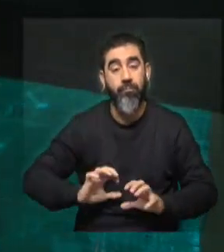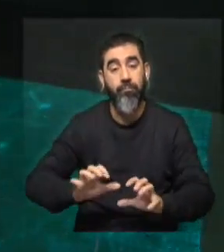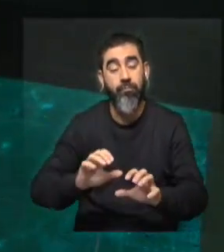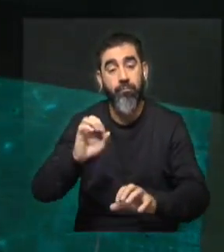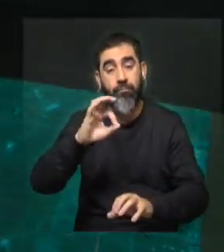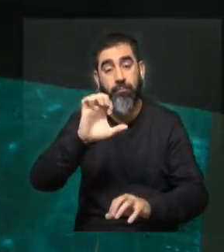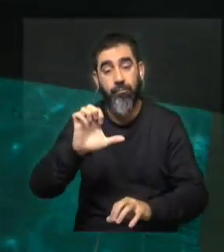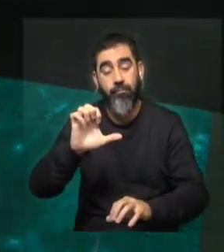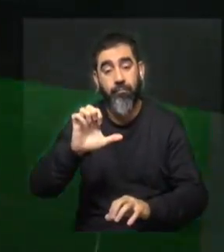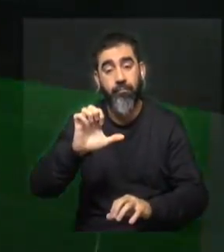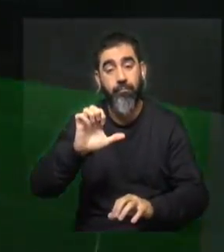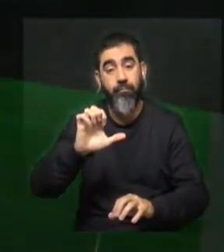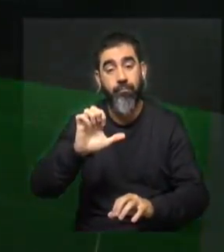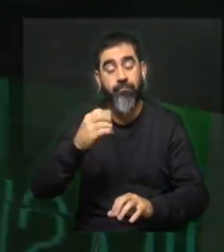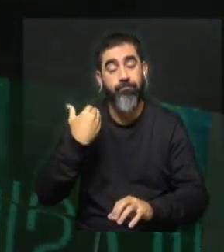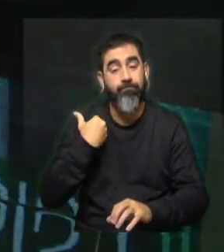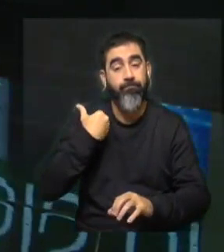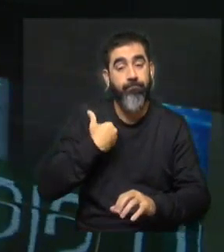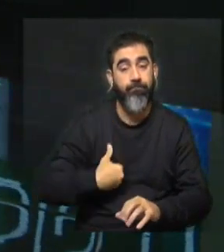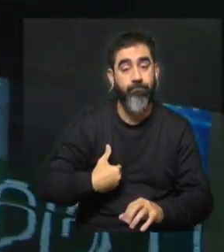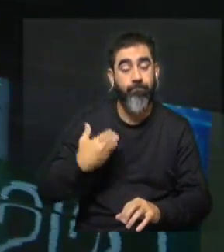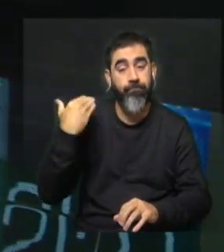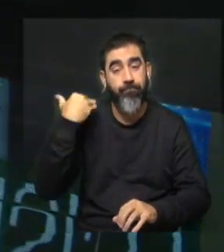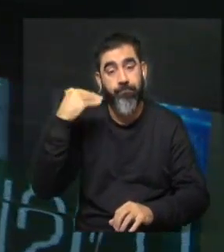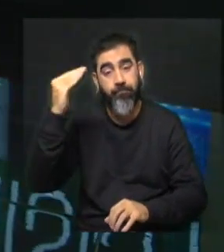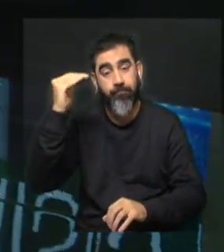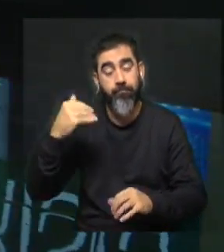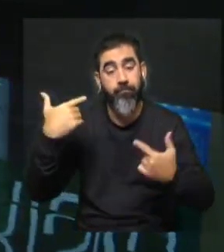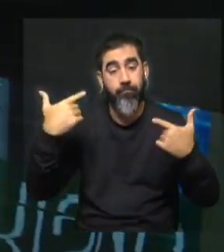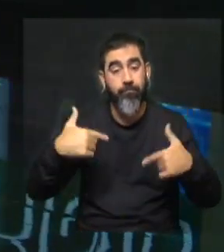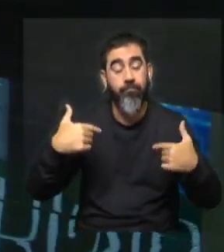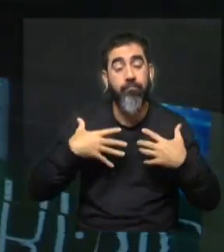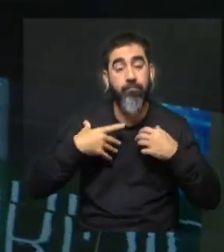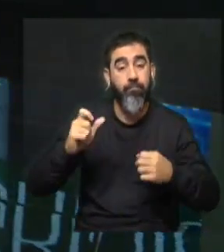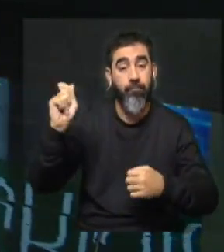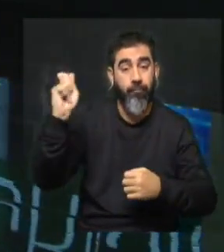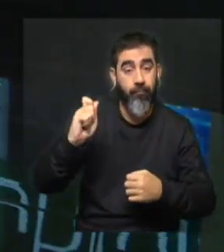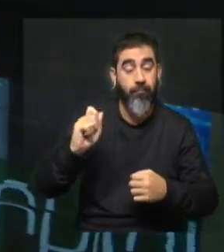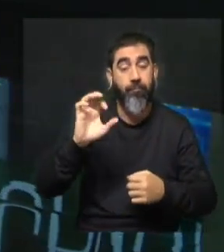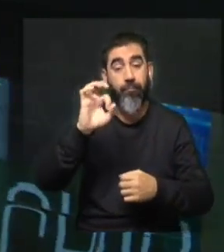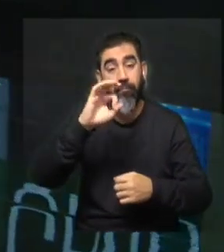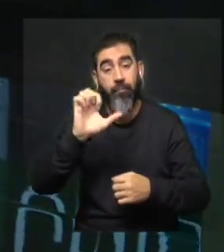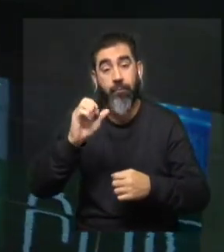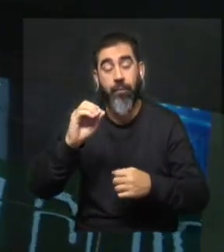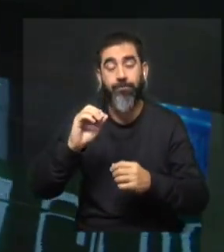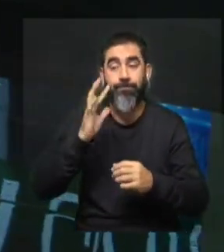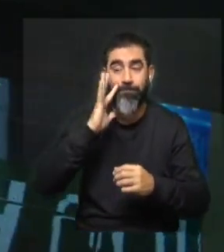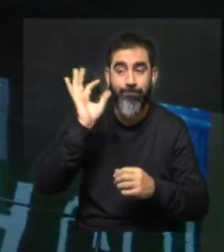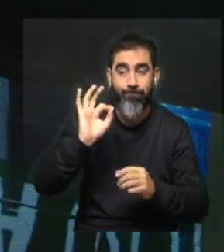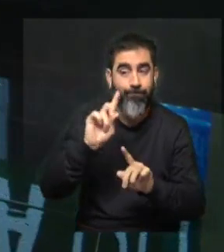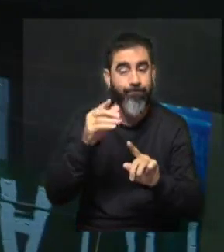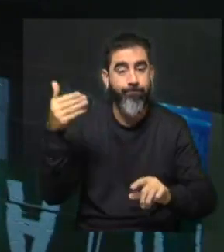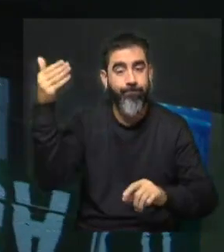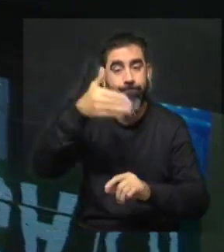de oce Federico kramerman lamentó que autoridades del Ministerio de salud pública y de osses excusaran de participar